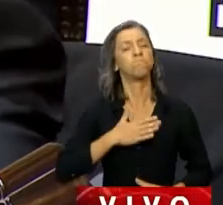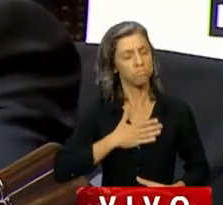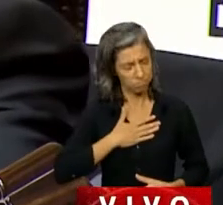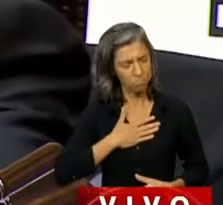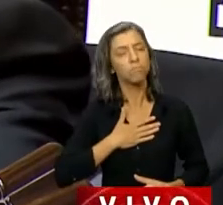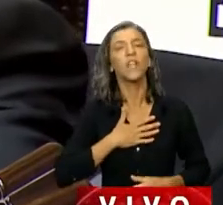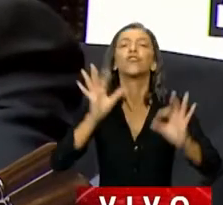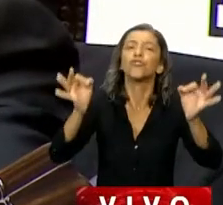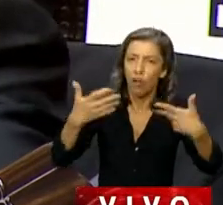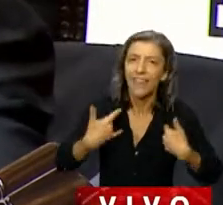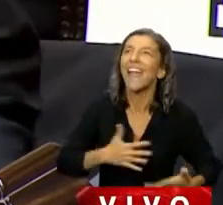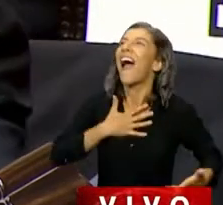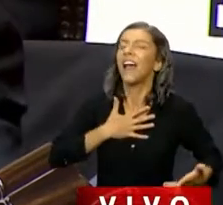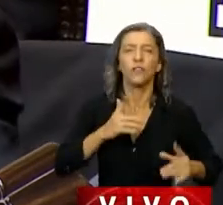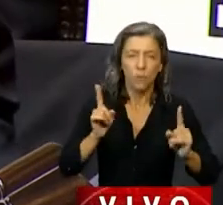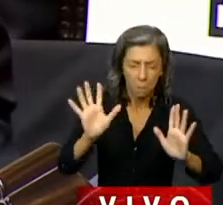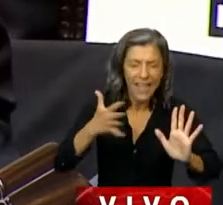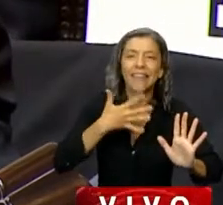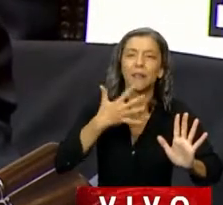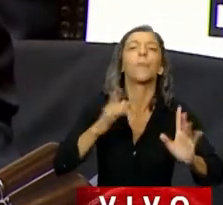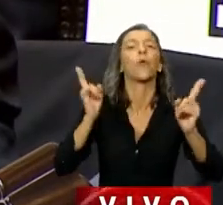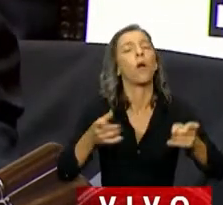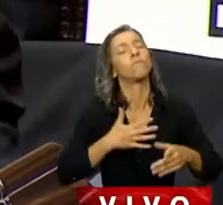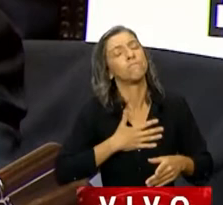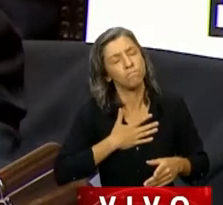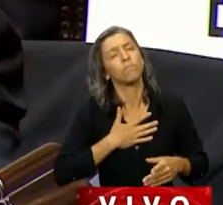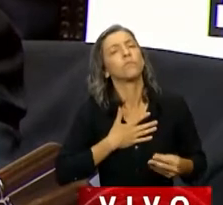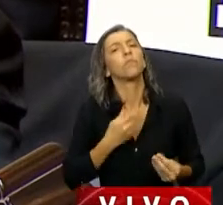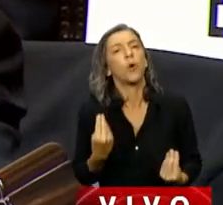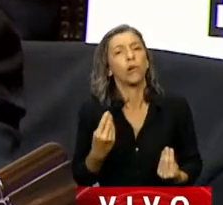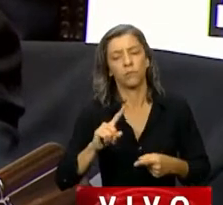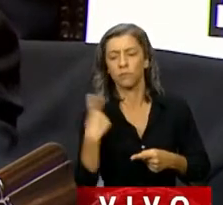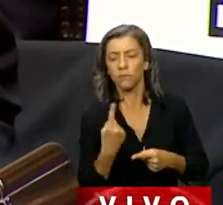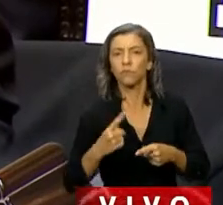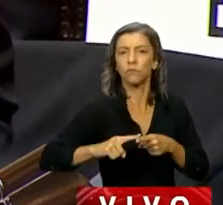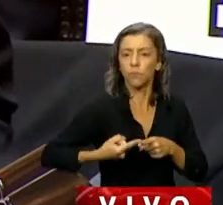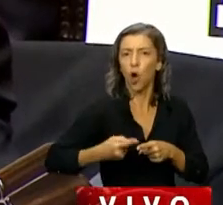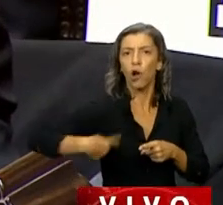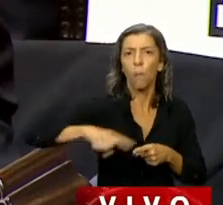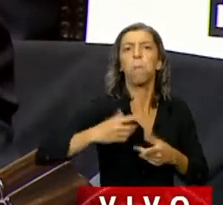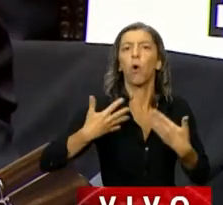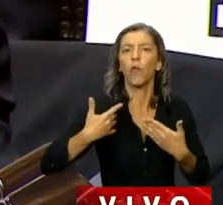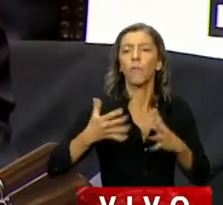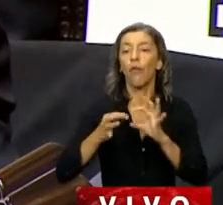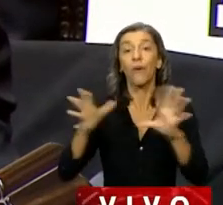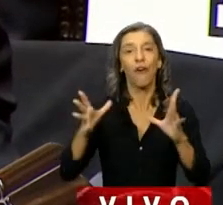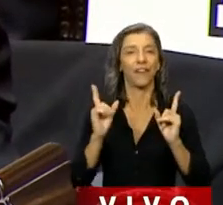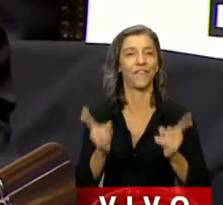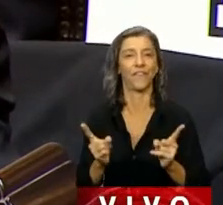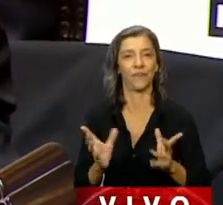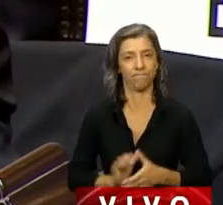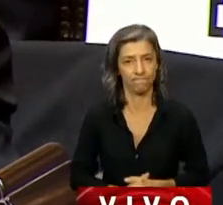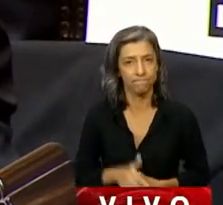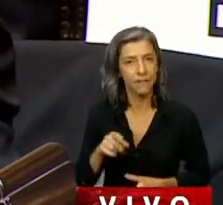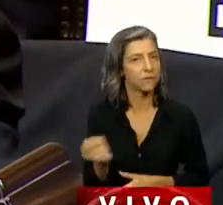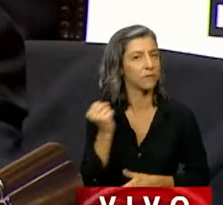aunque no haya nada por celebrar, que las cuestiones de la democracia podamos resolverlas acá y esta cuestión coyuntural que hoy se